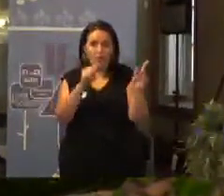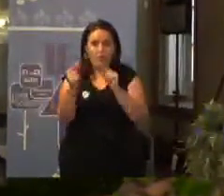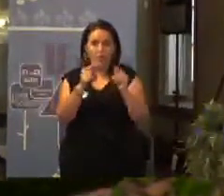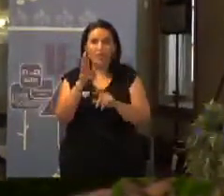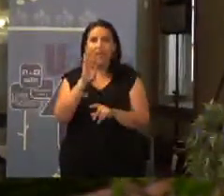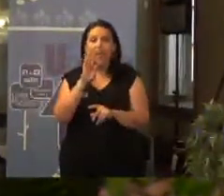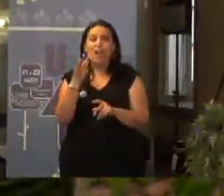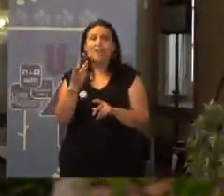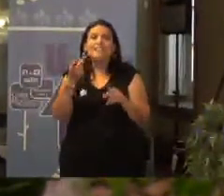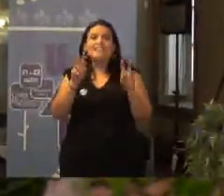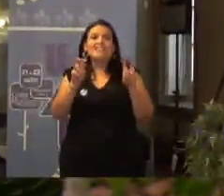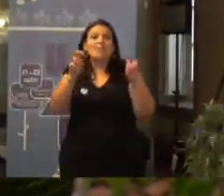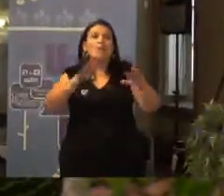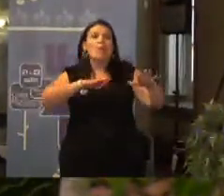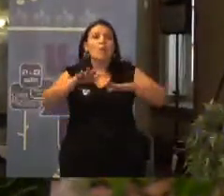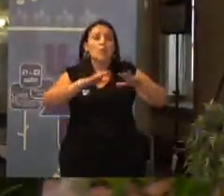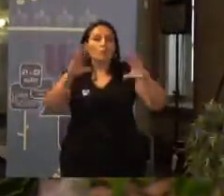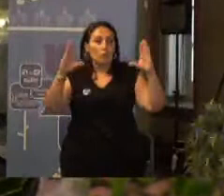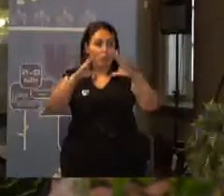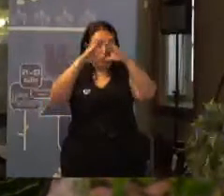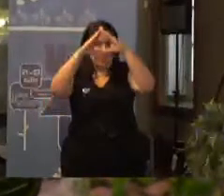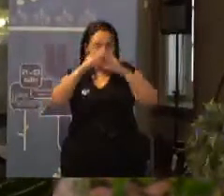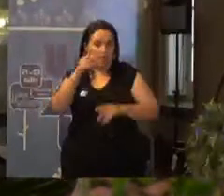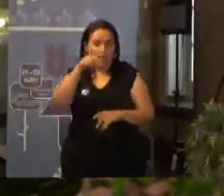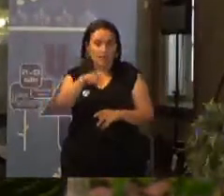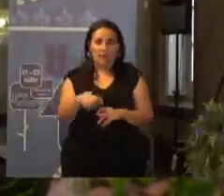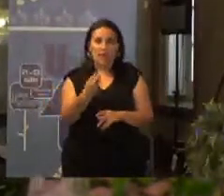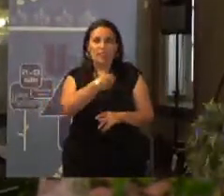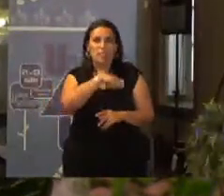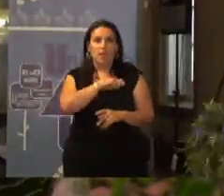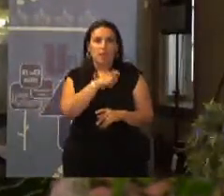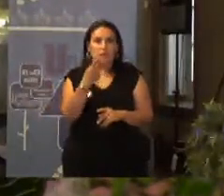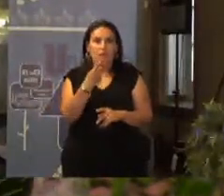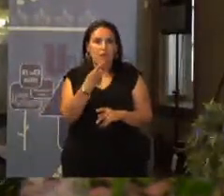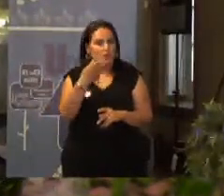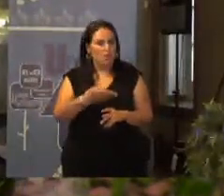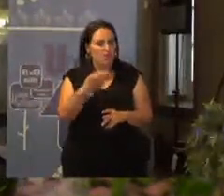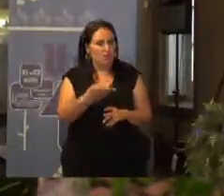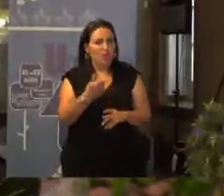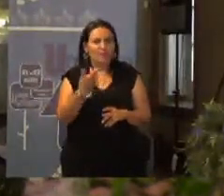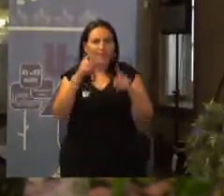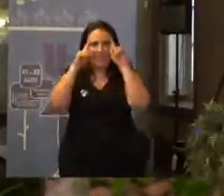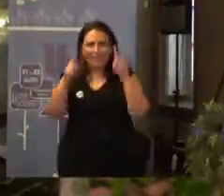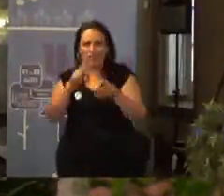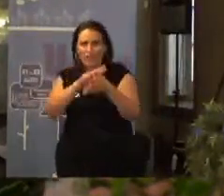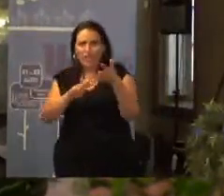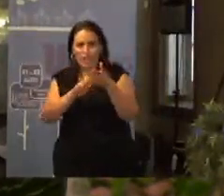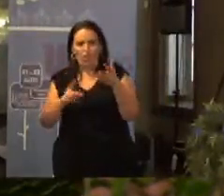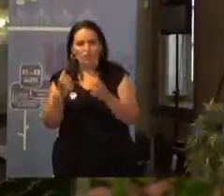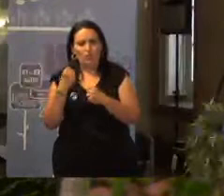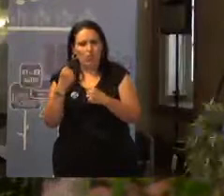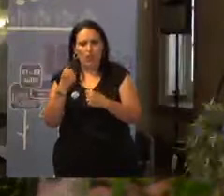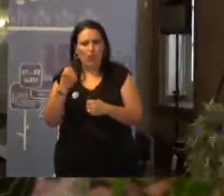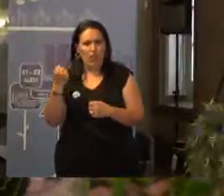pois é o movemento feminista, non? Que no caso do Estado español tivo un pulo extraordinario e no caso galego é unha causa cunha